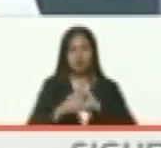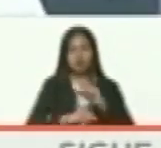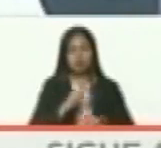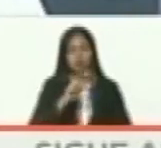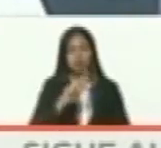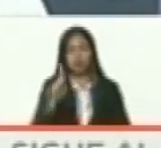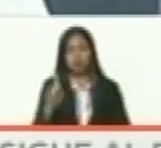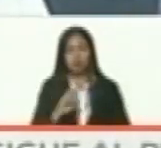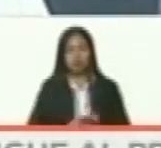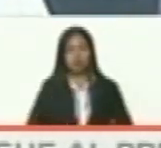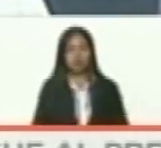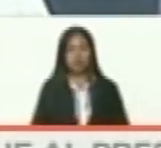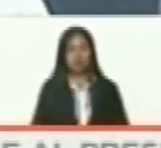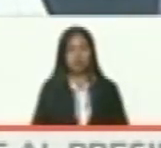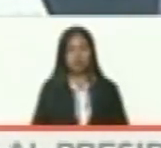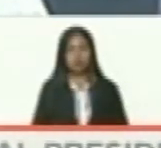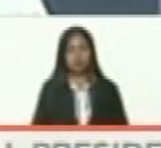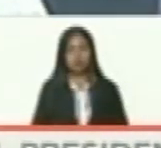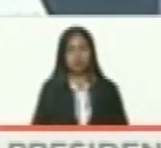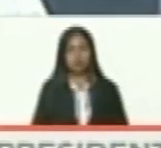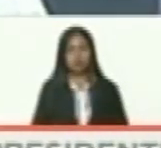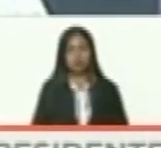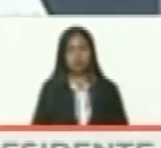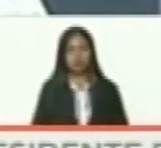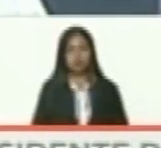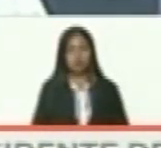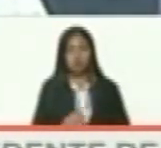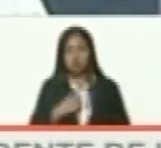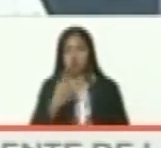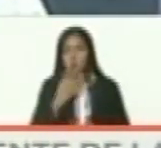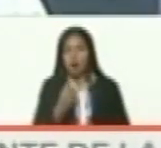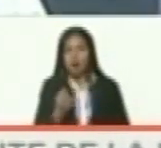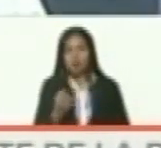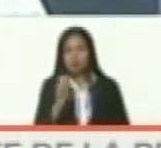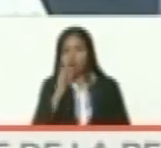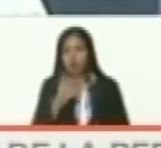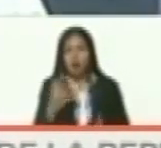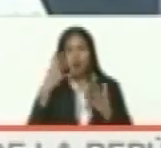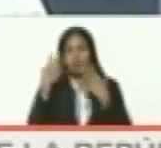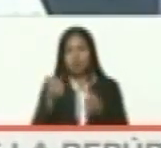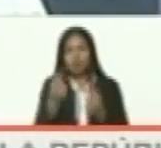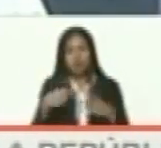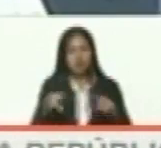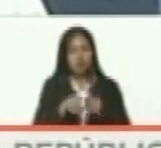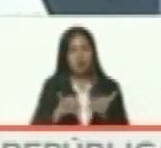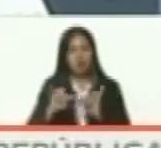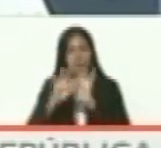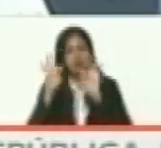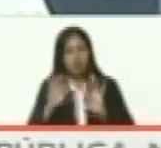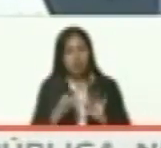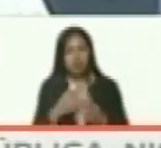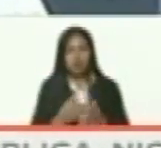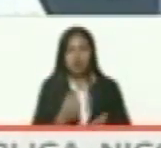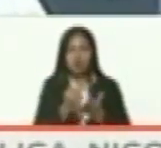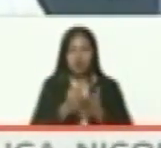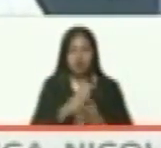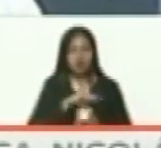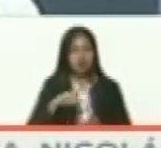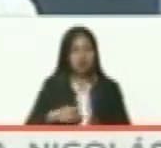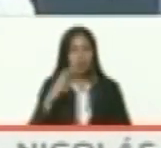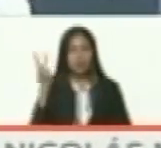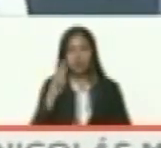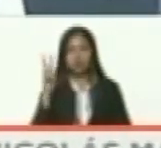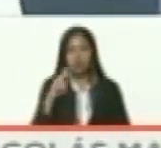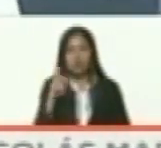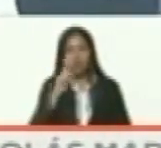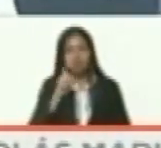XXI. Y logre entender la verdad que le tapan sus funcionarios y colaboradores. Y la Venezuela